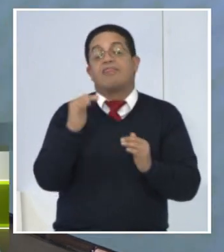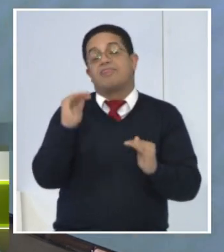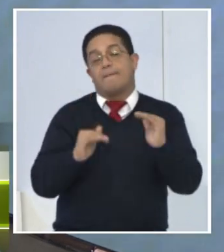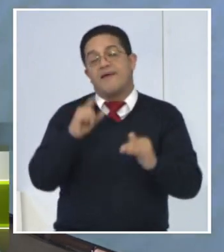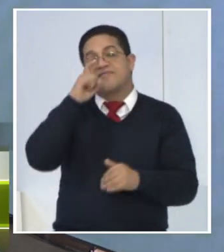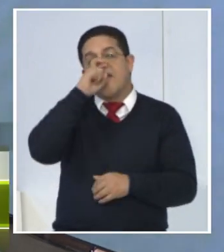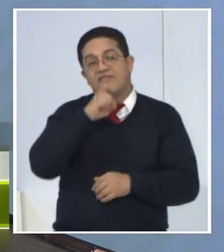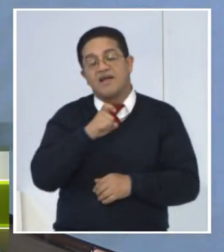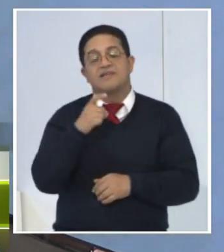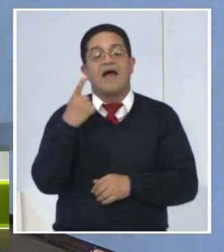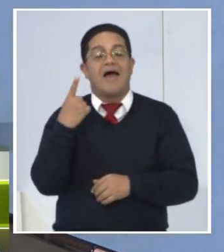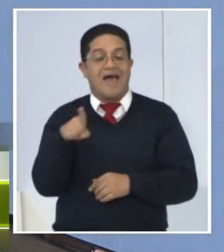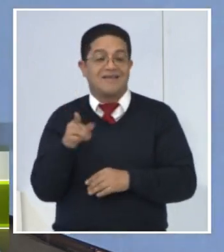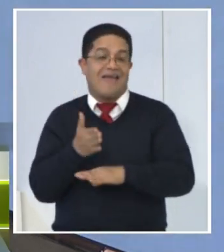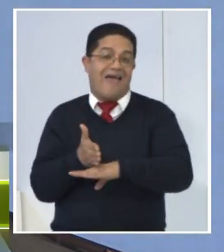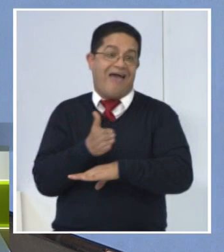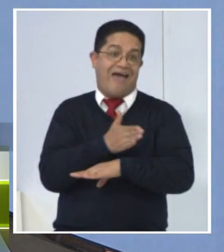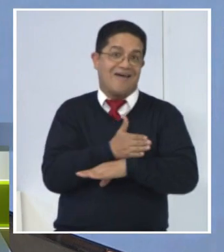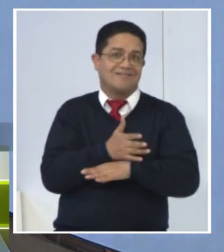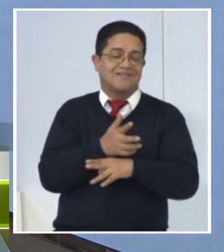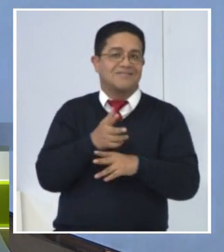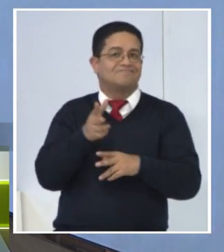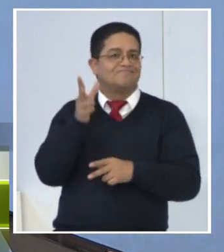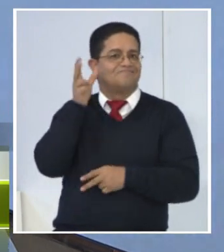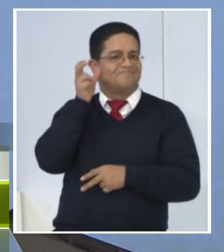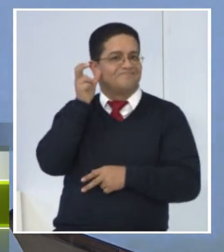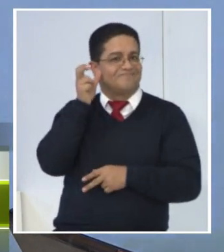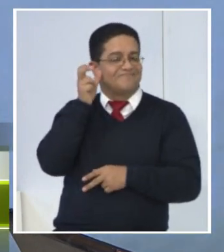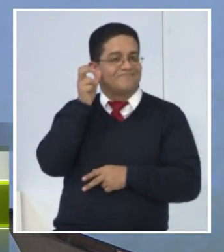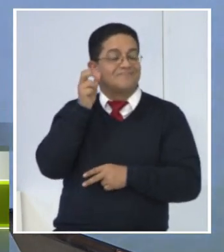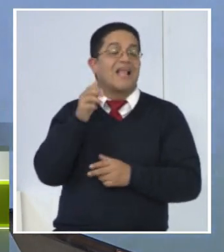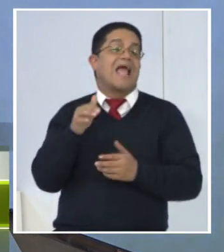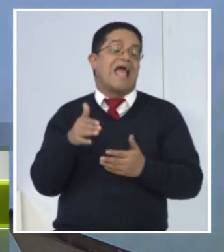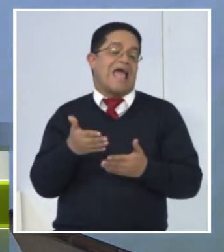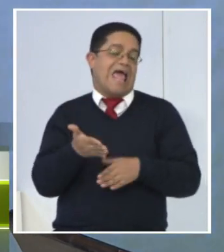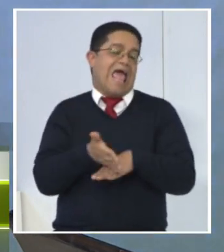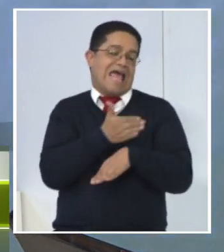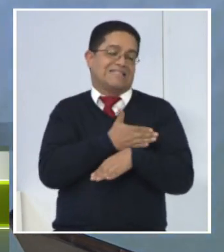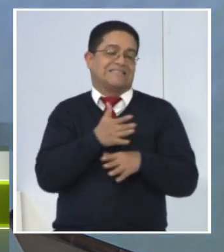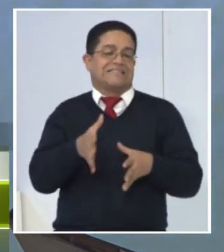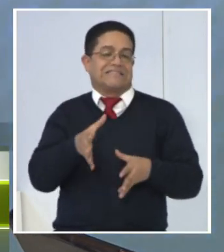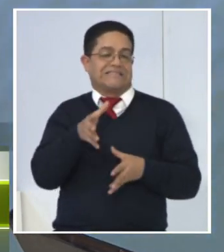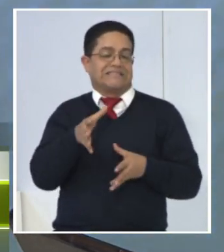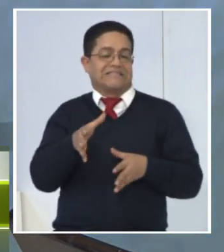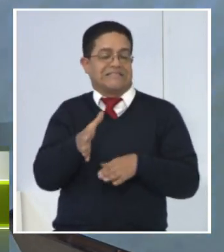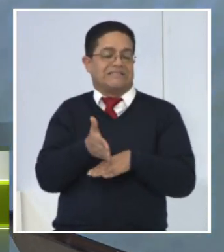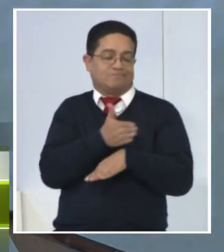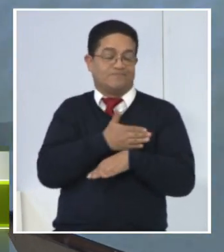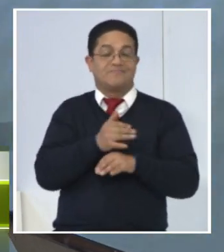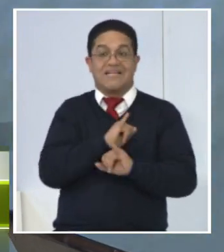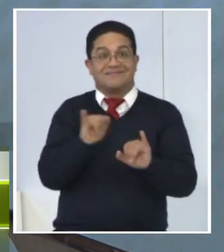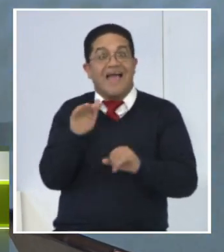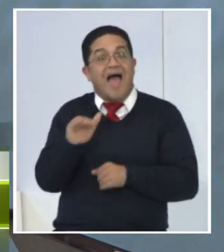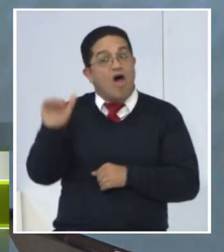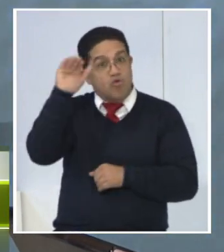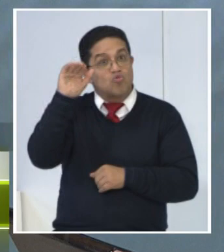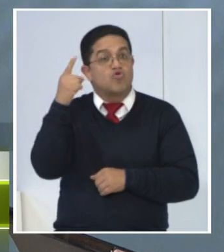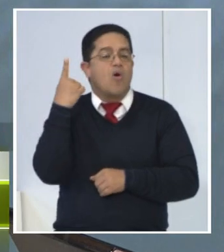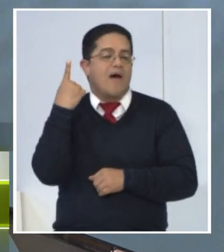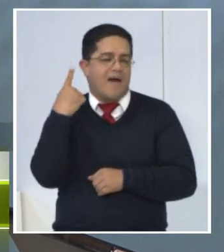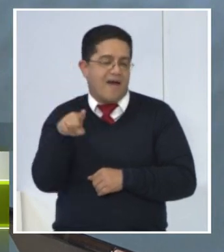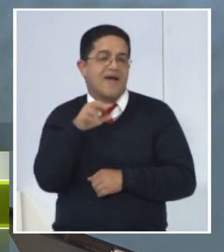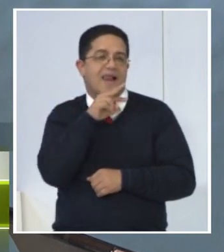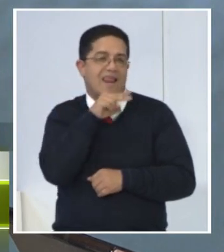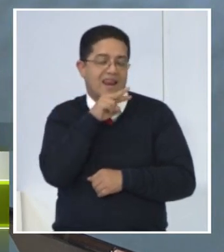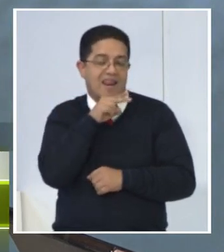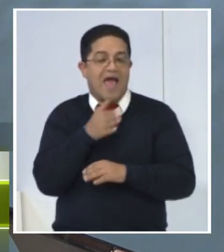una prelocutiva y poslocutiva, quiere decir antes de la adquisición del lenguaje del habla y posterior. Cuando ya uno es adulto es una posterior a.